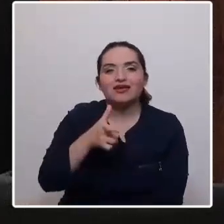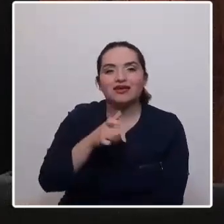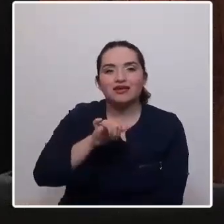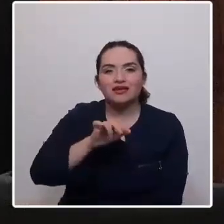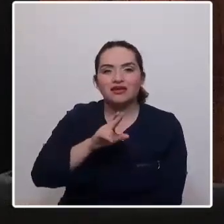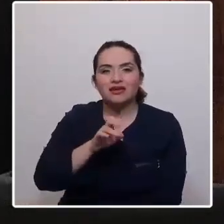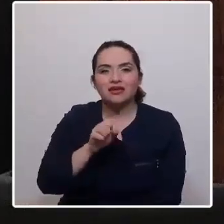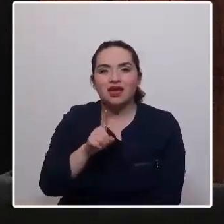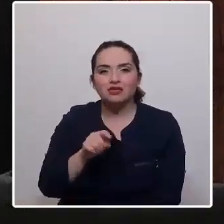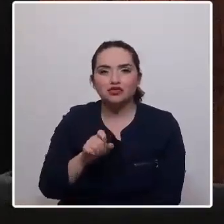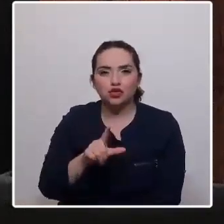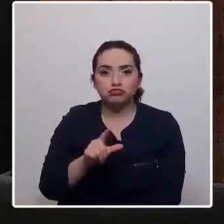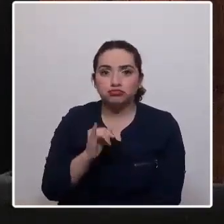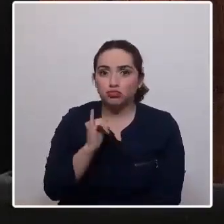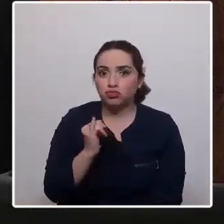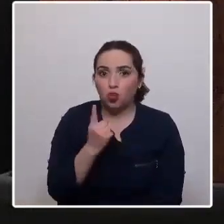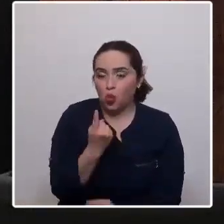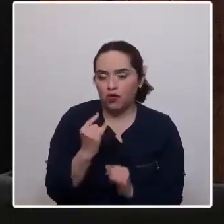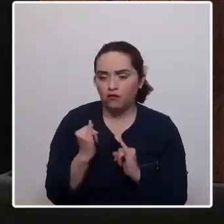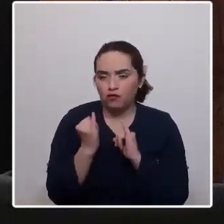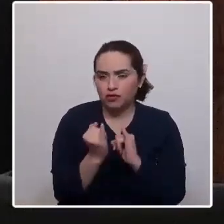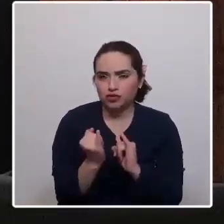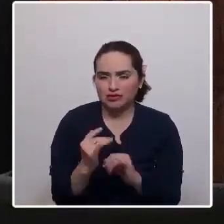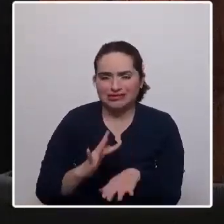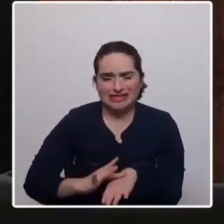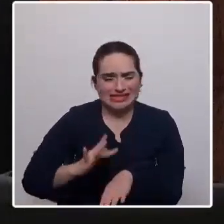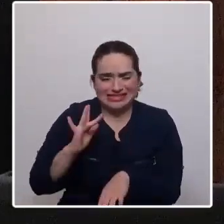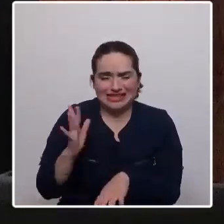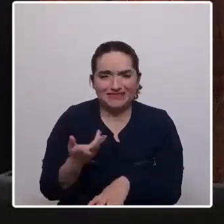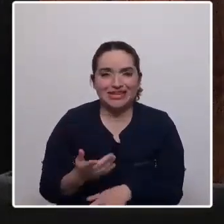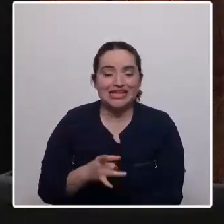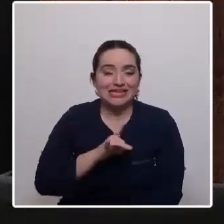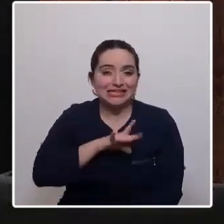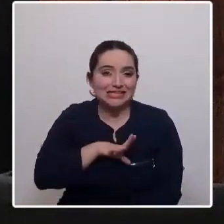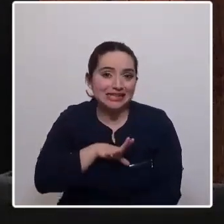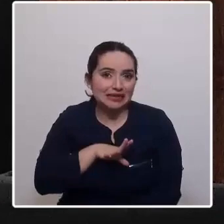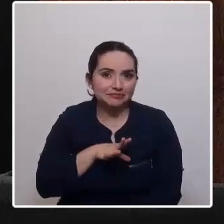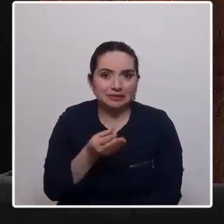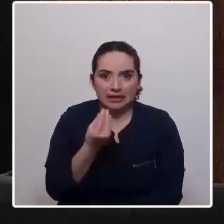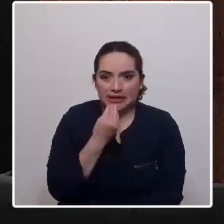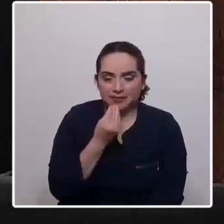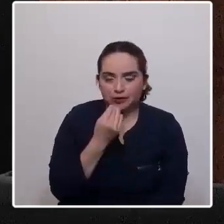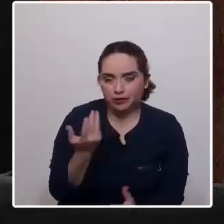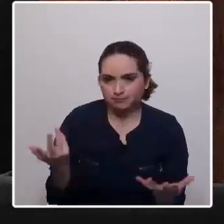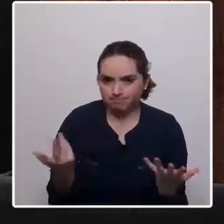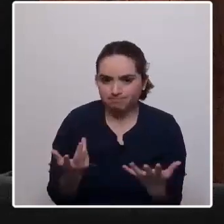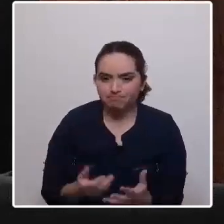dato para darnos cuenta de lo sensible que es Chile a la interrupción del abastecimiento de alimentos.